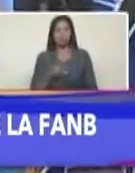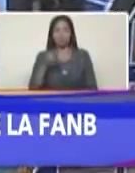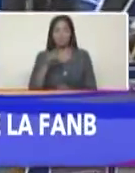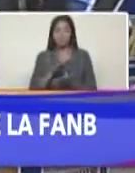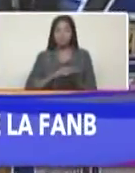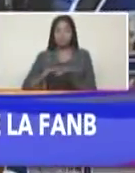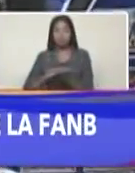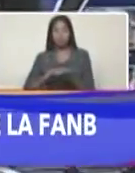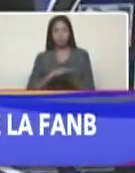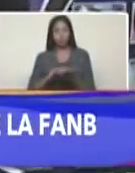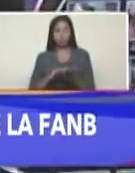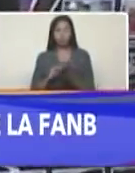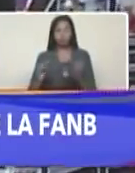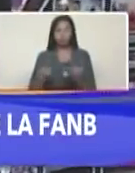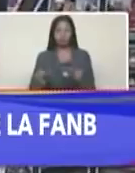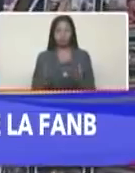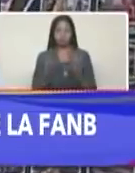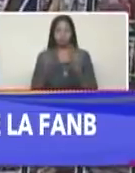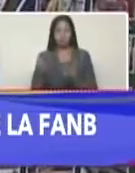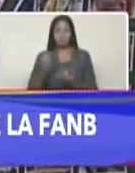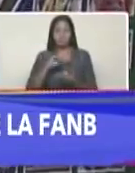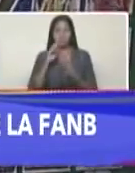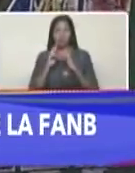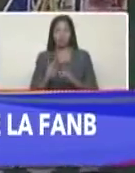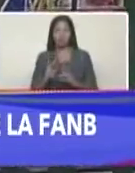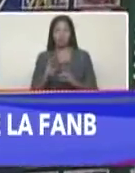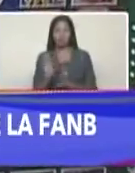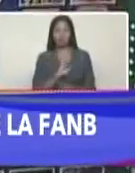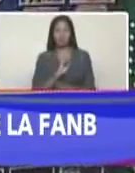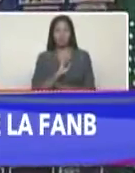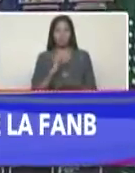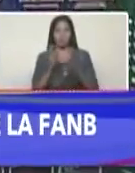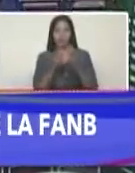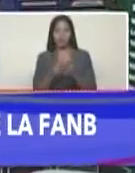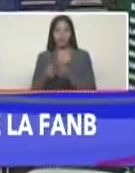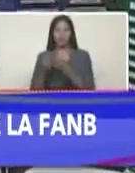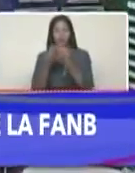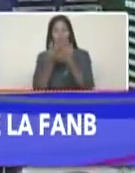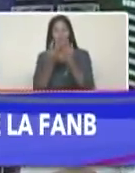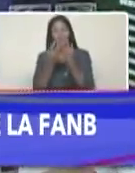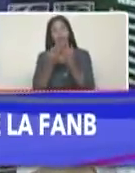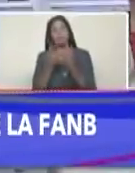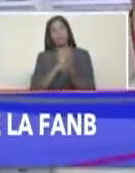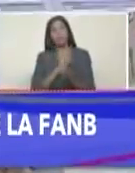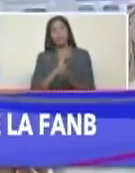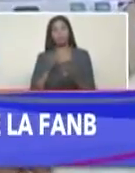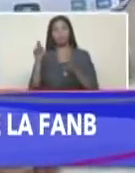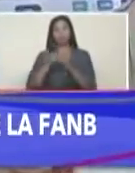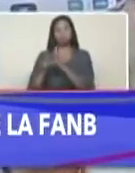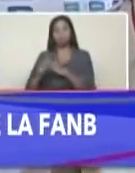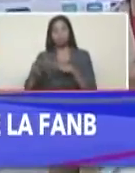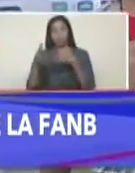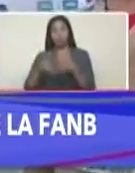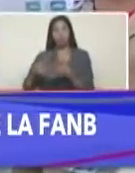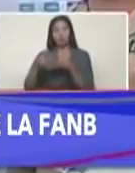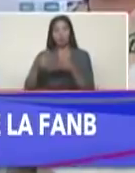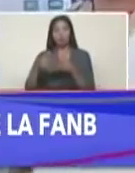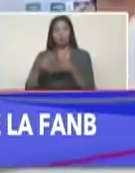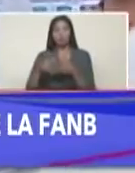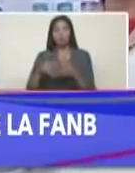surgiendo para responder la persecución económica, el bloqueo del imperialismo norteamericano. Ya